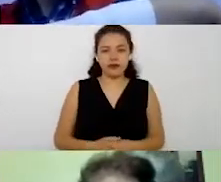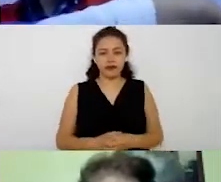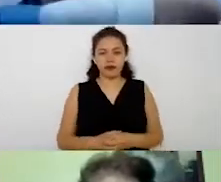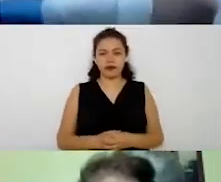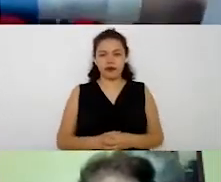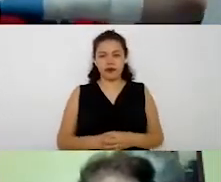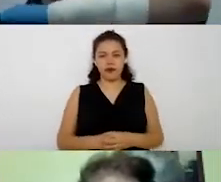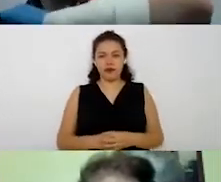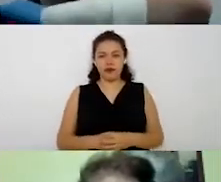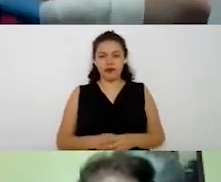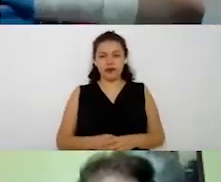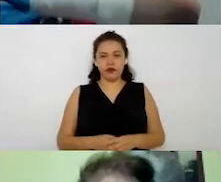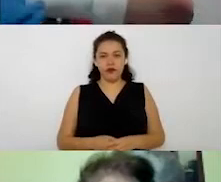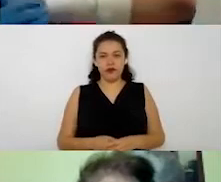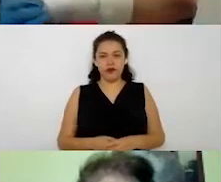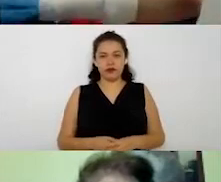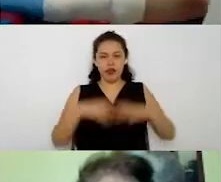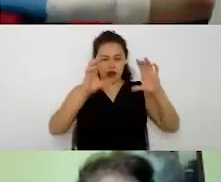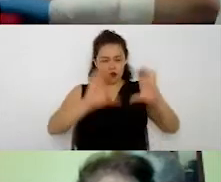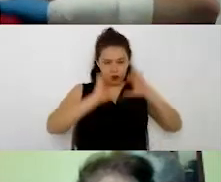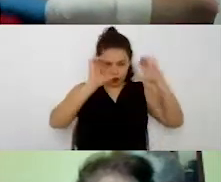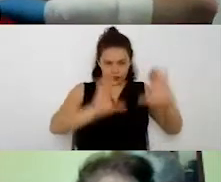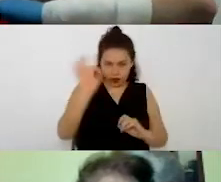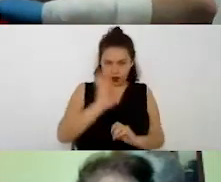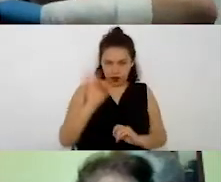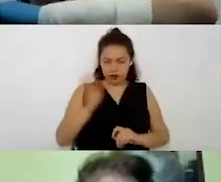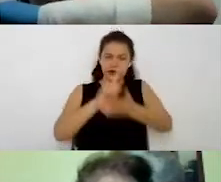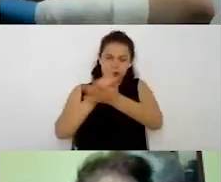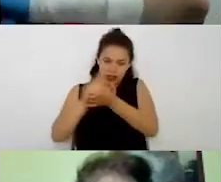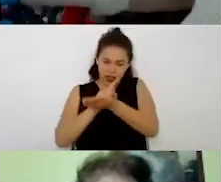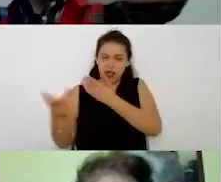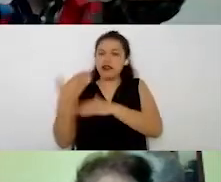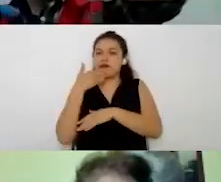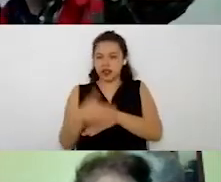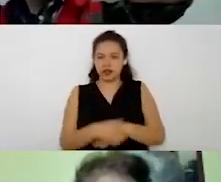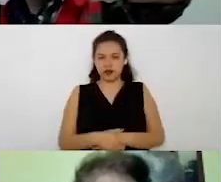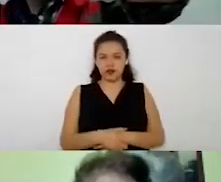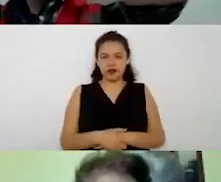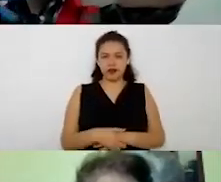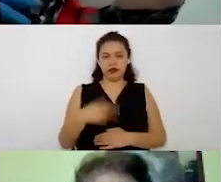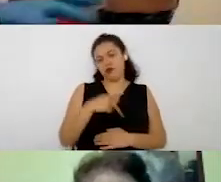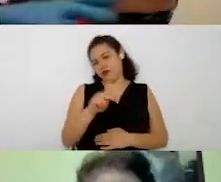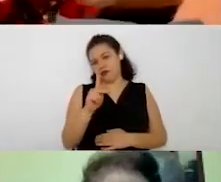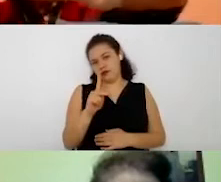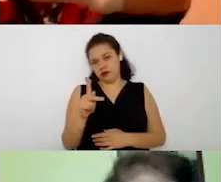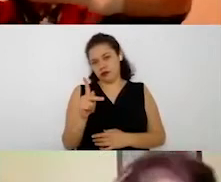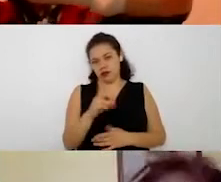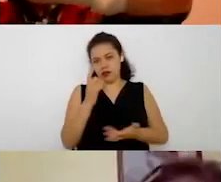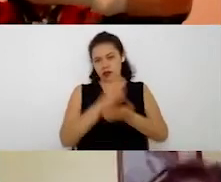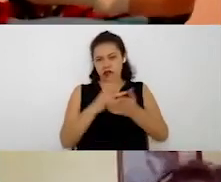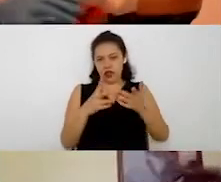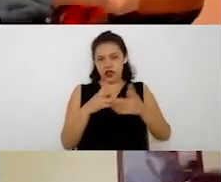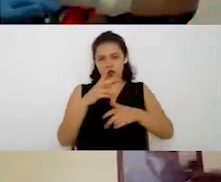es que le van a dar los cuidados y a lo mejor ahí sí proceden a hacer el lavado oportuno, pero simplemente primero van a cortar la venda.